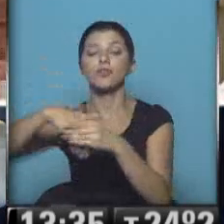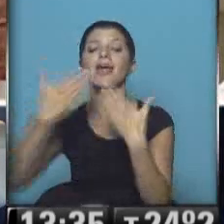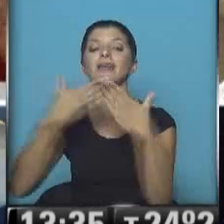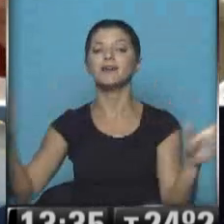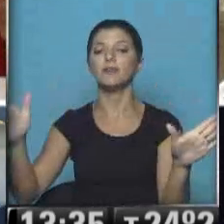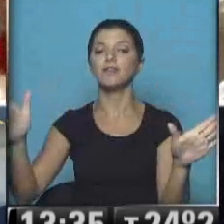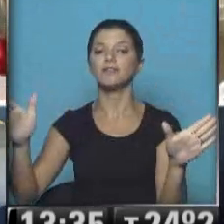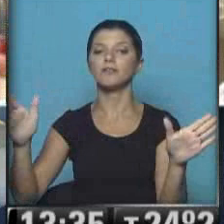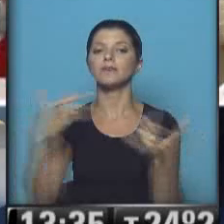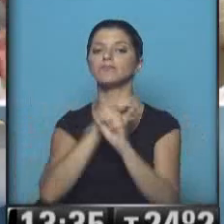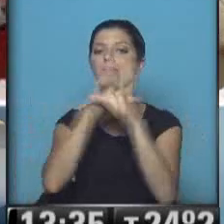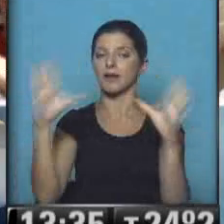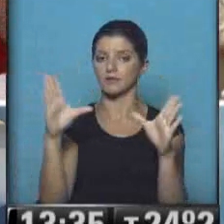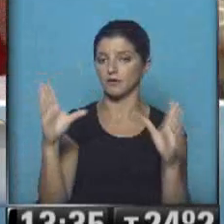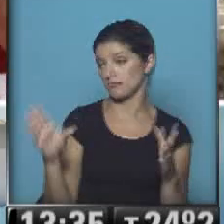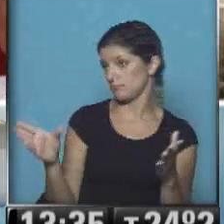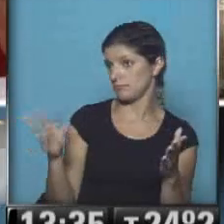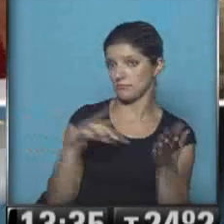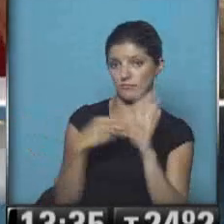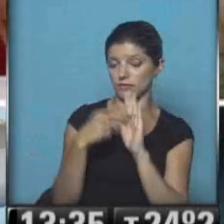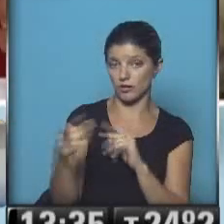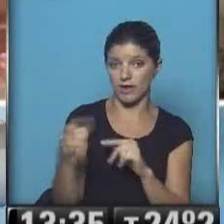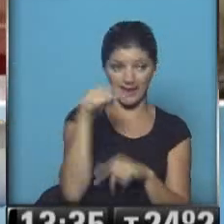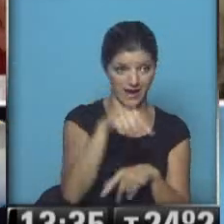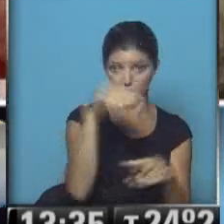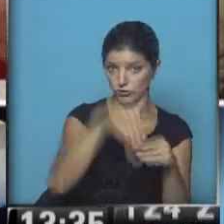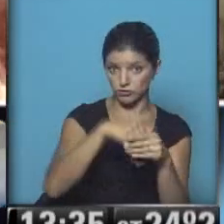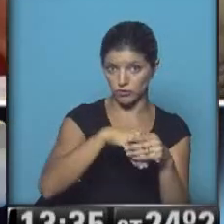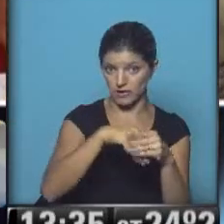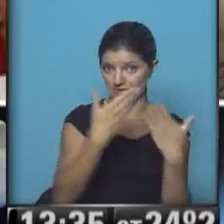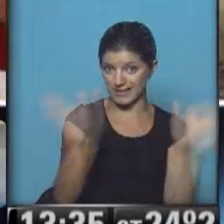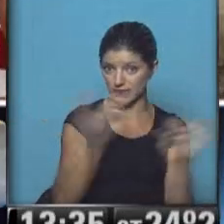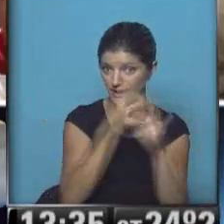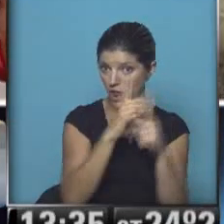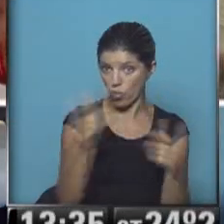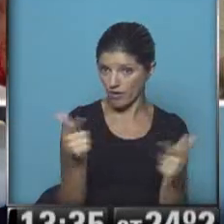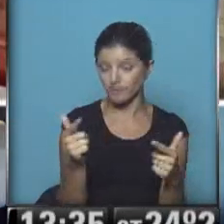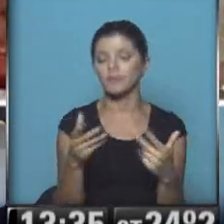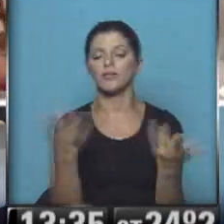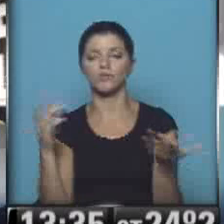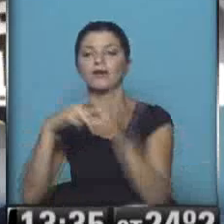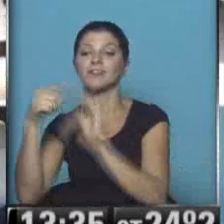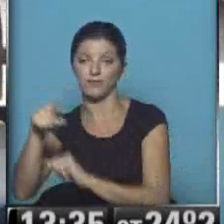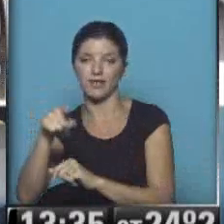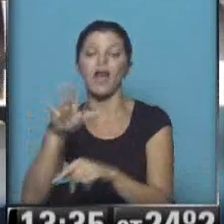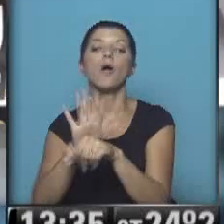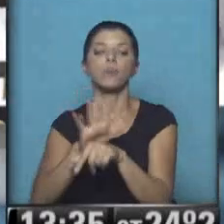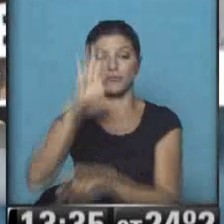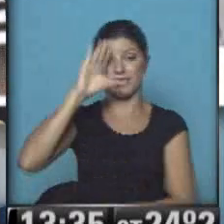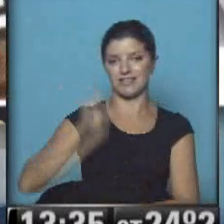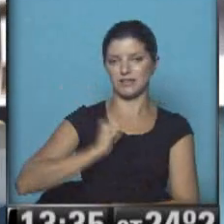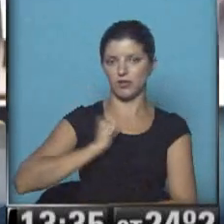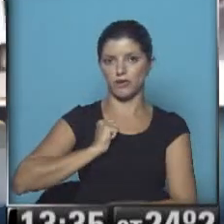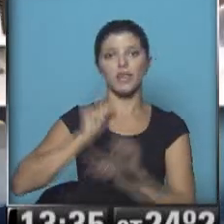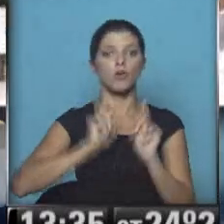absolutamente transparentes diciendo que no hay elecciones libres y transparentes en otras palabras en Venezuela hay una dictadura y contra una